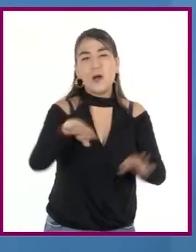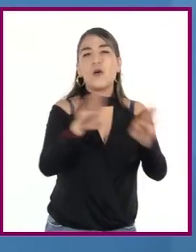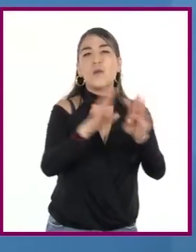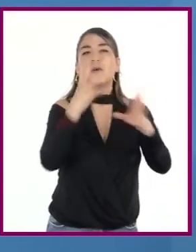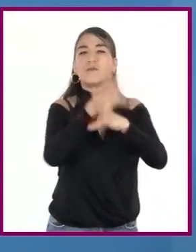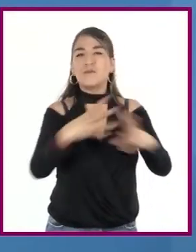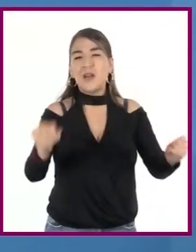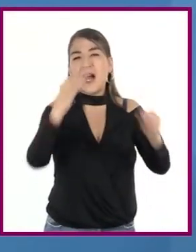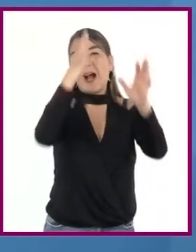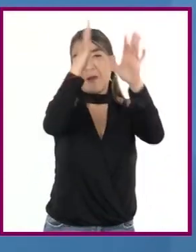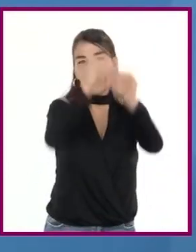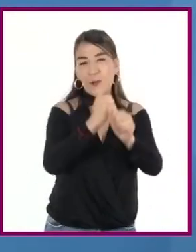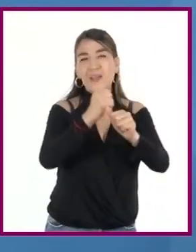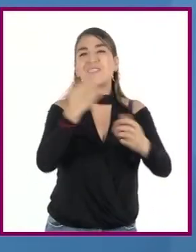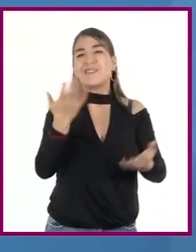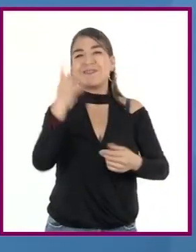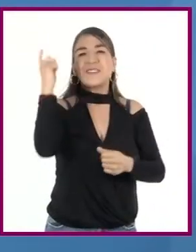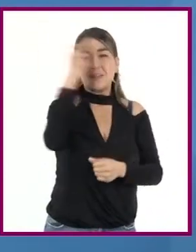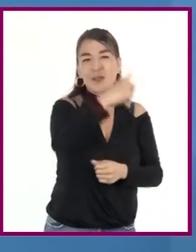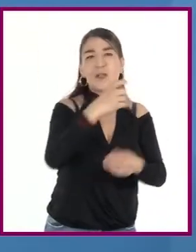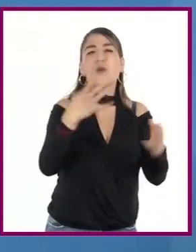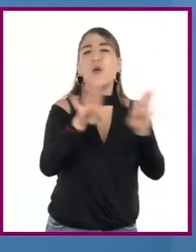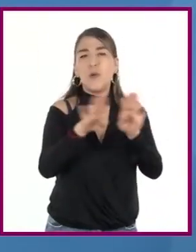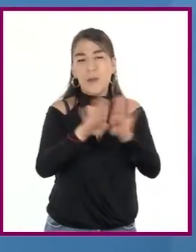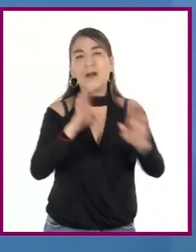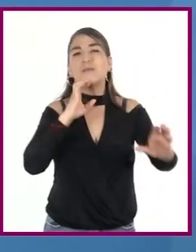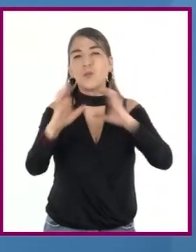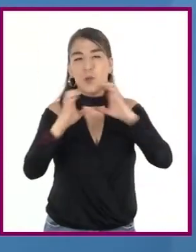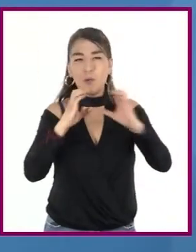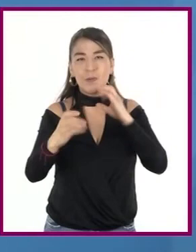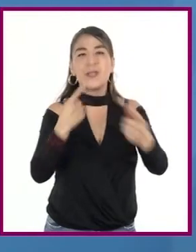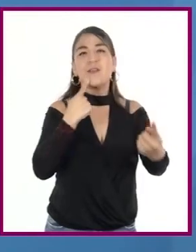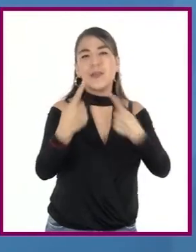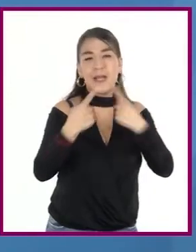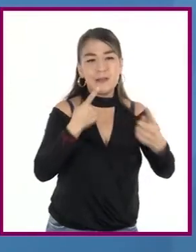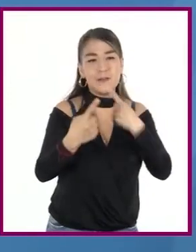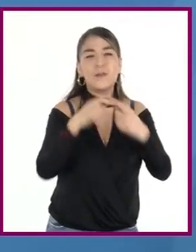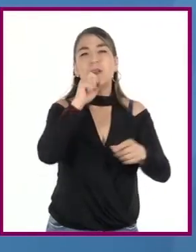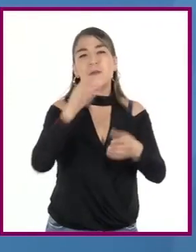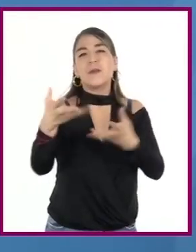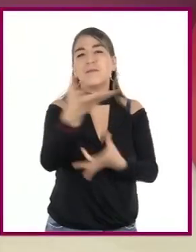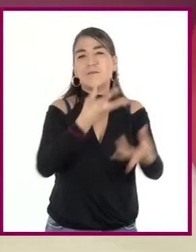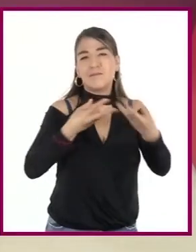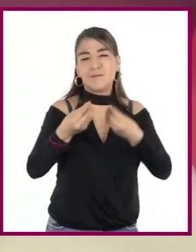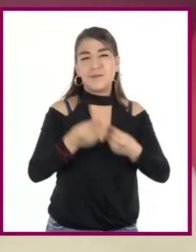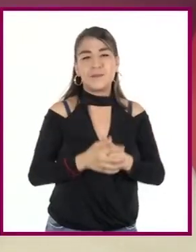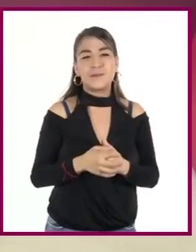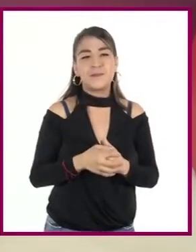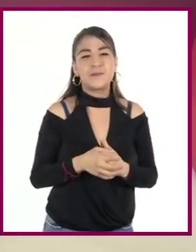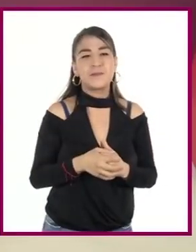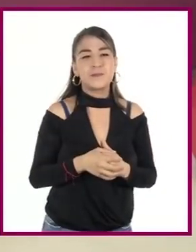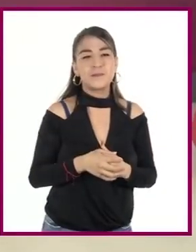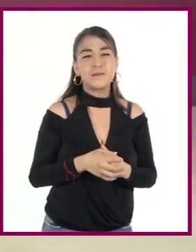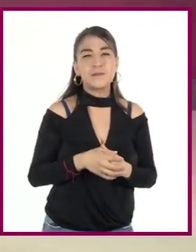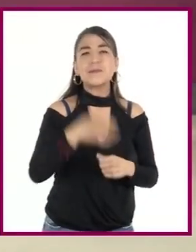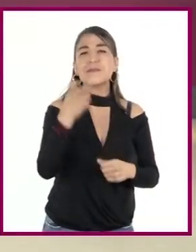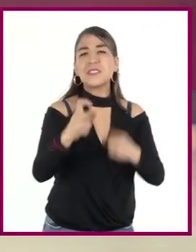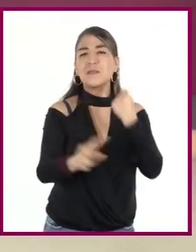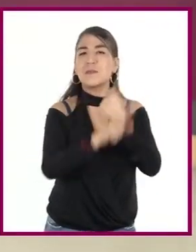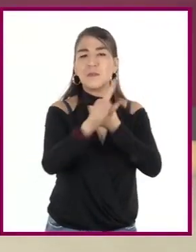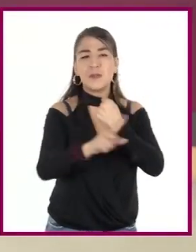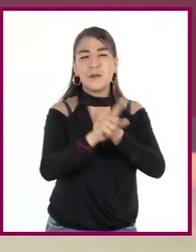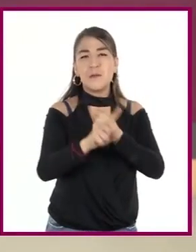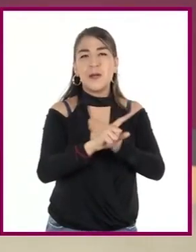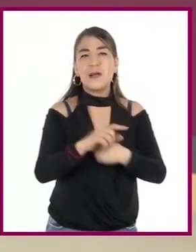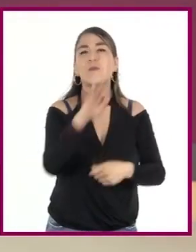desacuerdos a partir de la comunicación, el diálogo y la cooperación. Los conflictos pueden